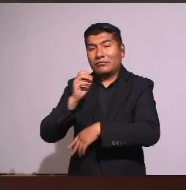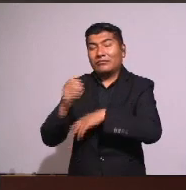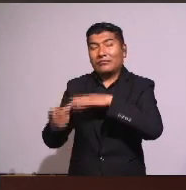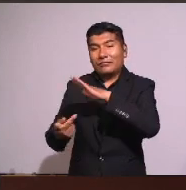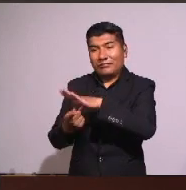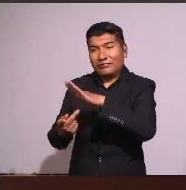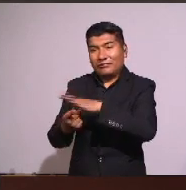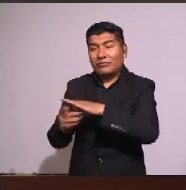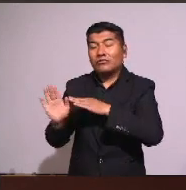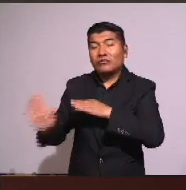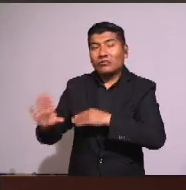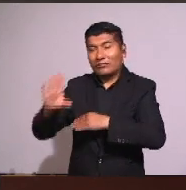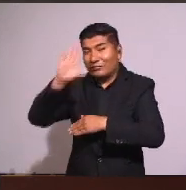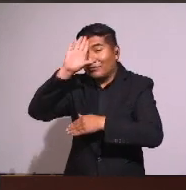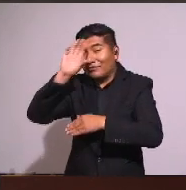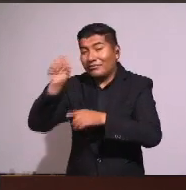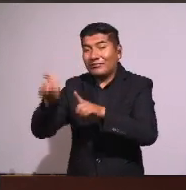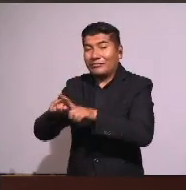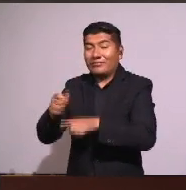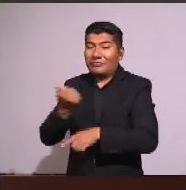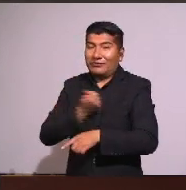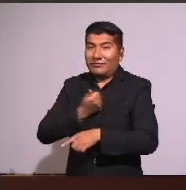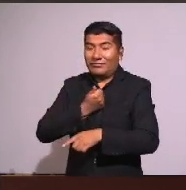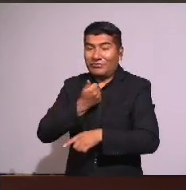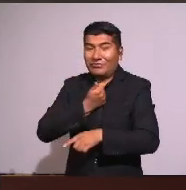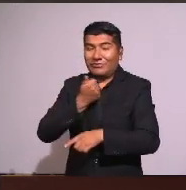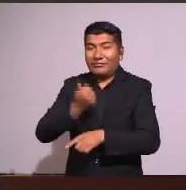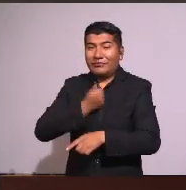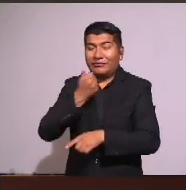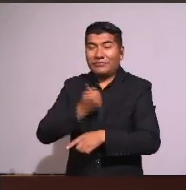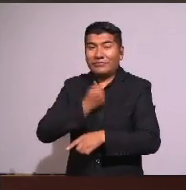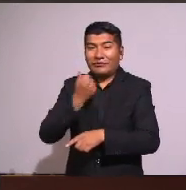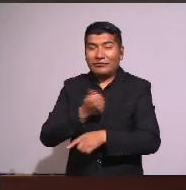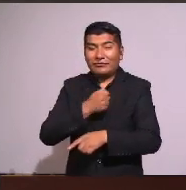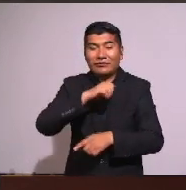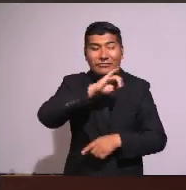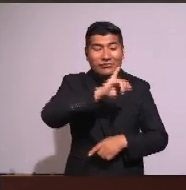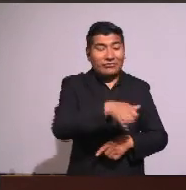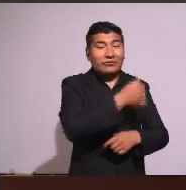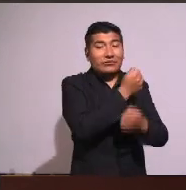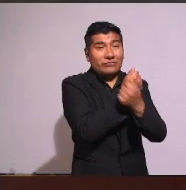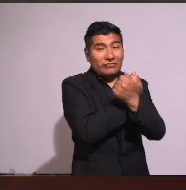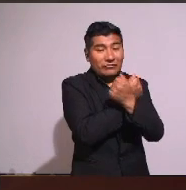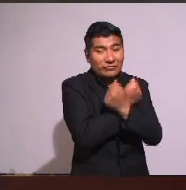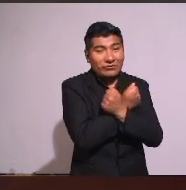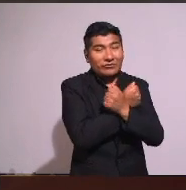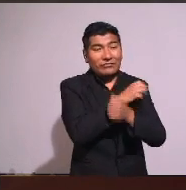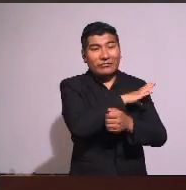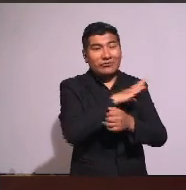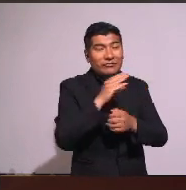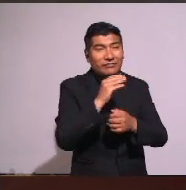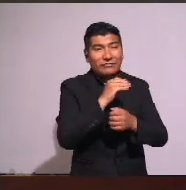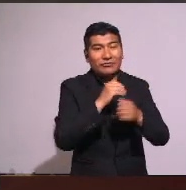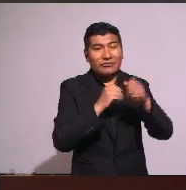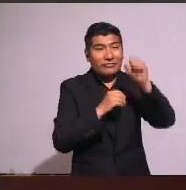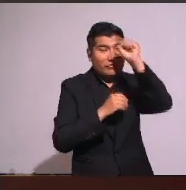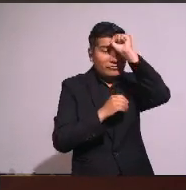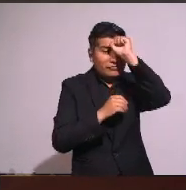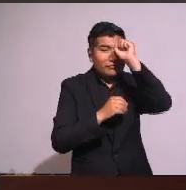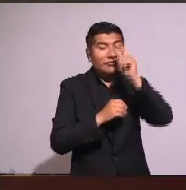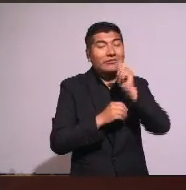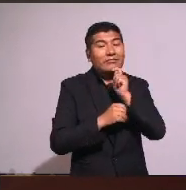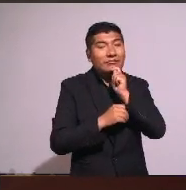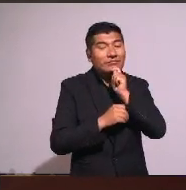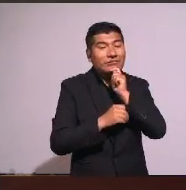hermano Andrés, a Santiago y a Juan, hijos de Zebedeo. Eran